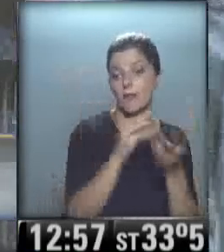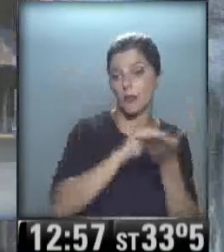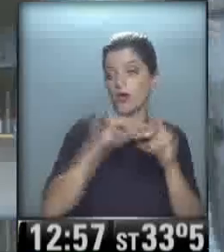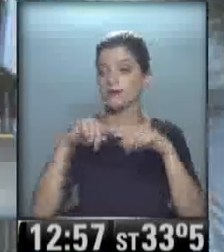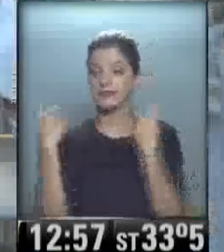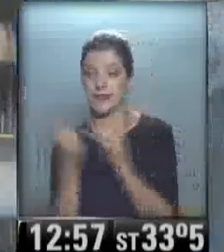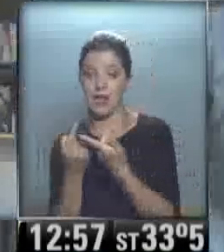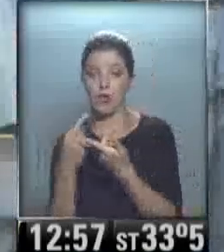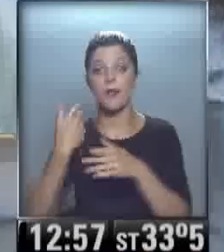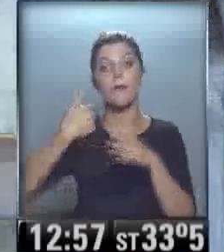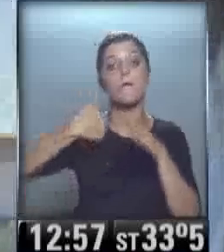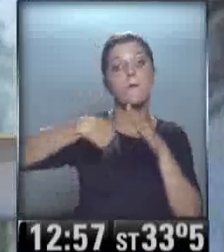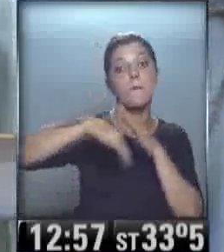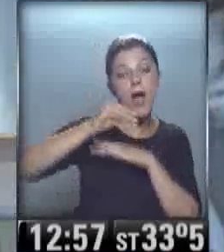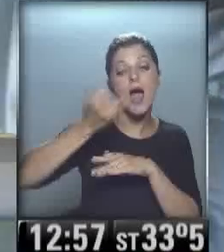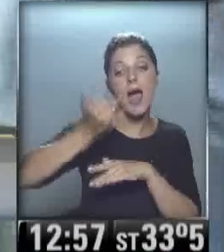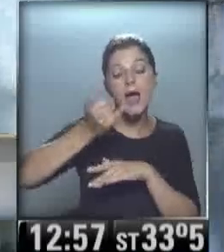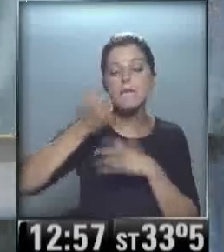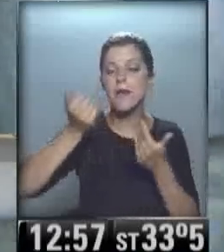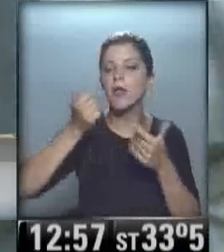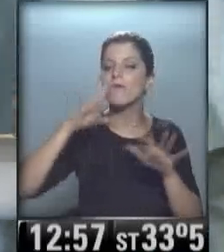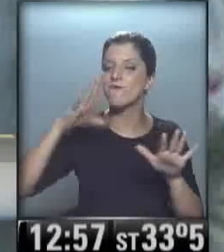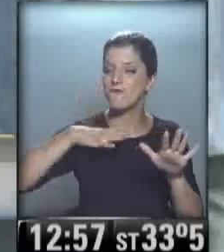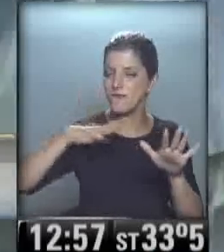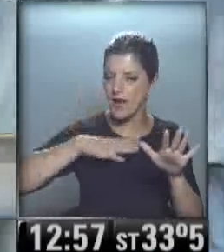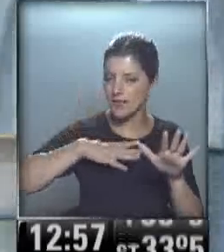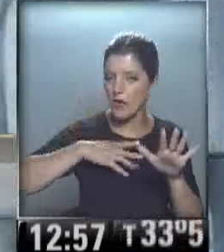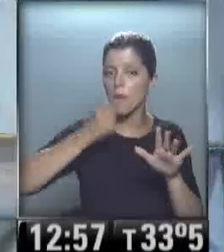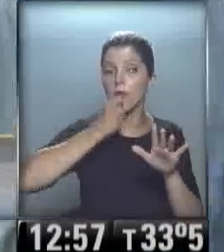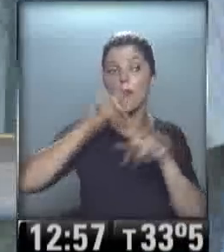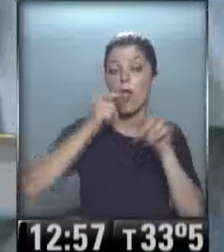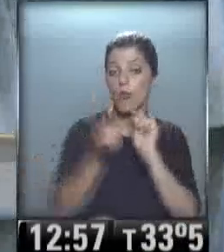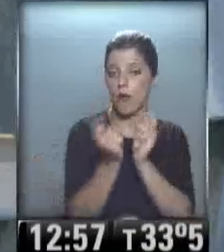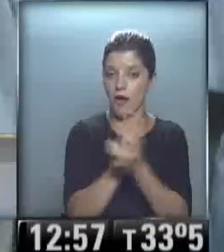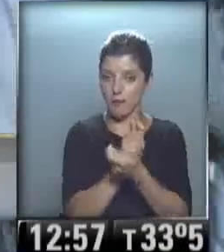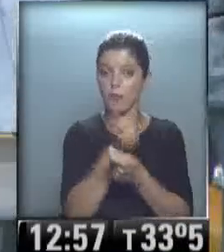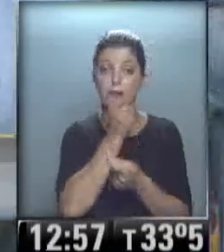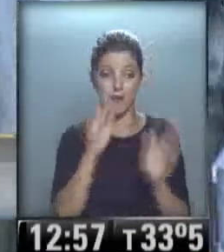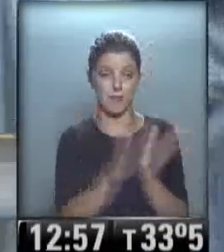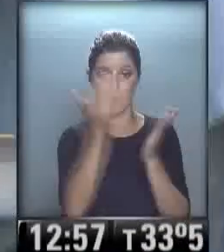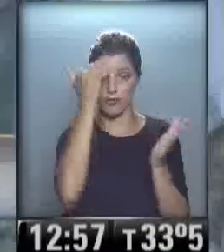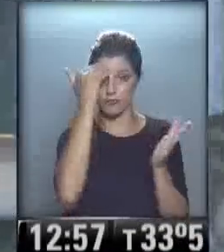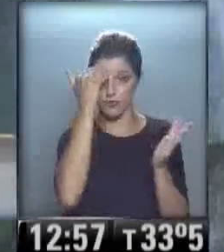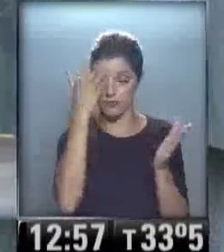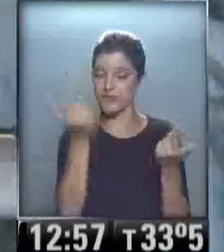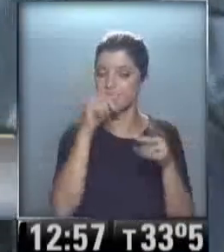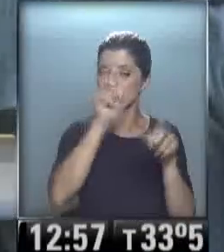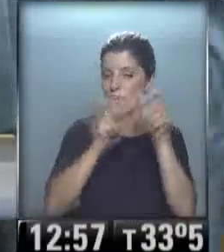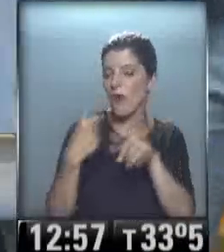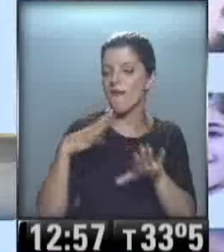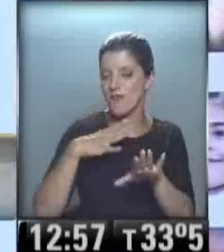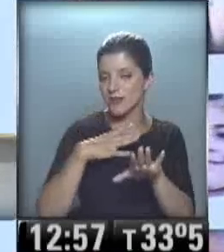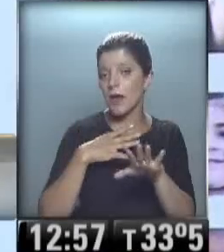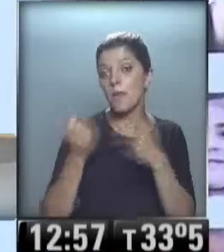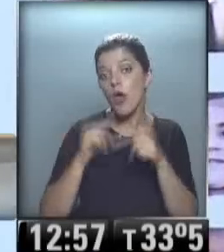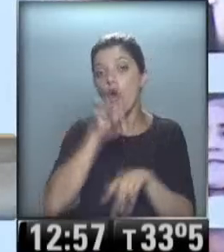bien no una mayoría suficiente para algunos cambios Como por ejemplo el cambio constitucional Sí para una cantidad de leyes importantes